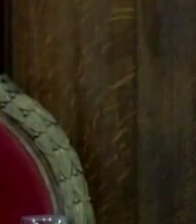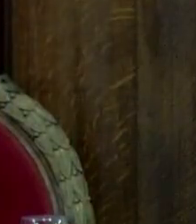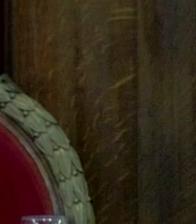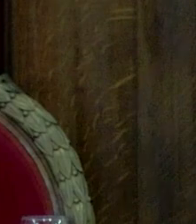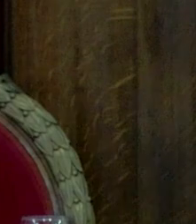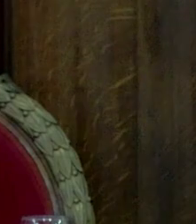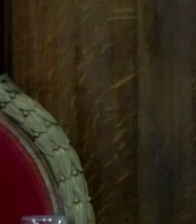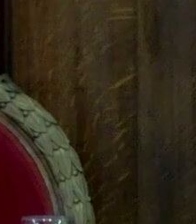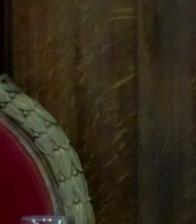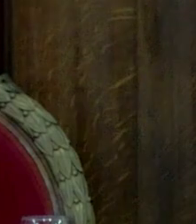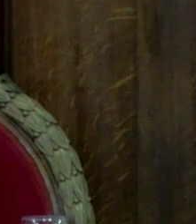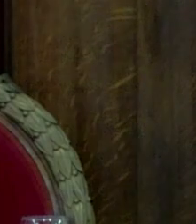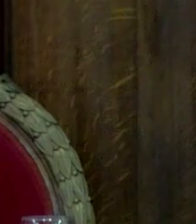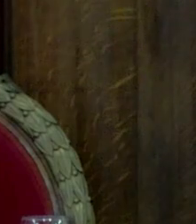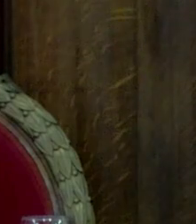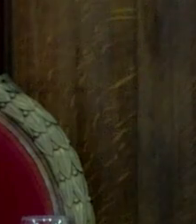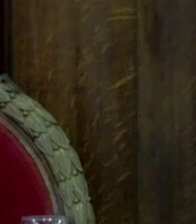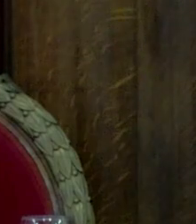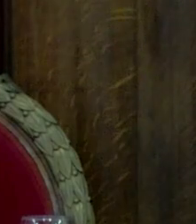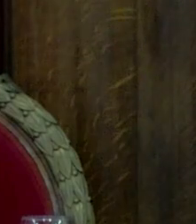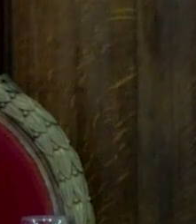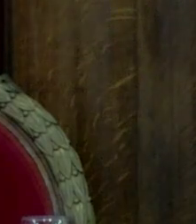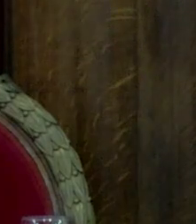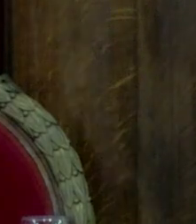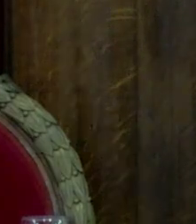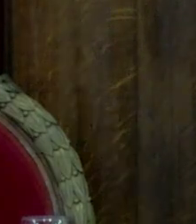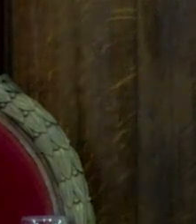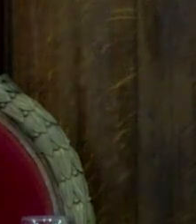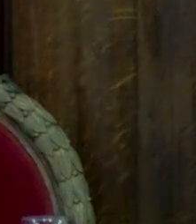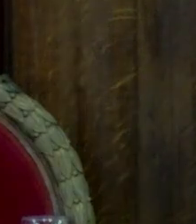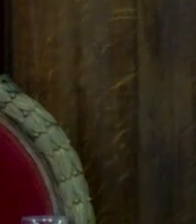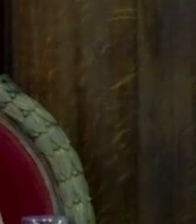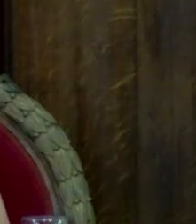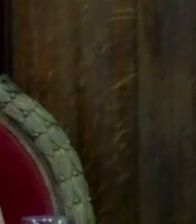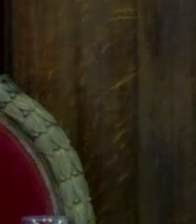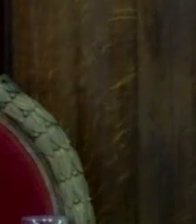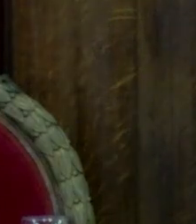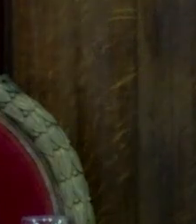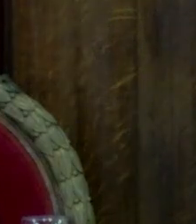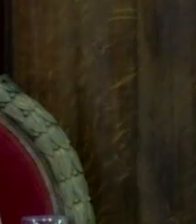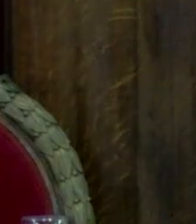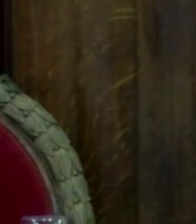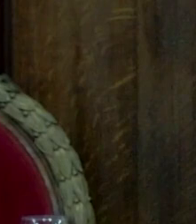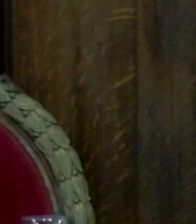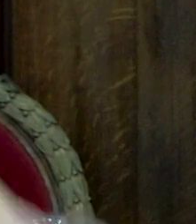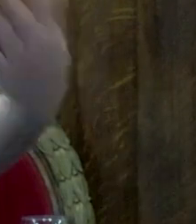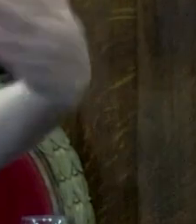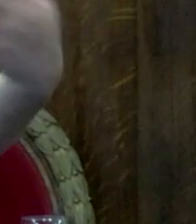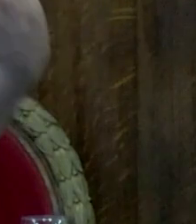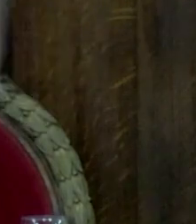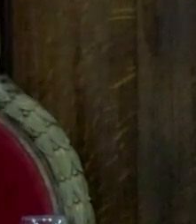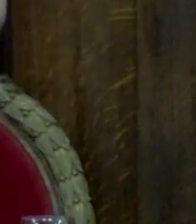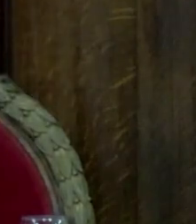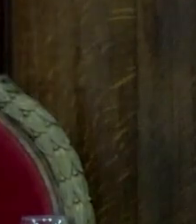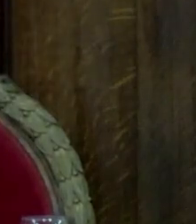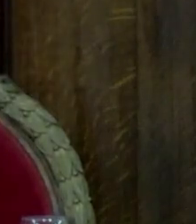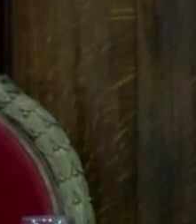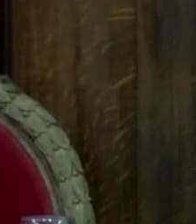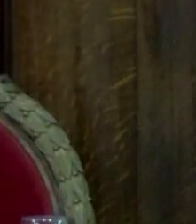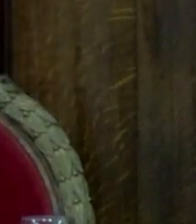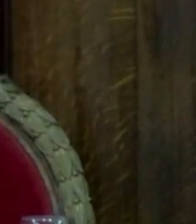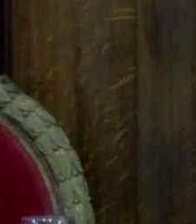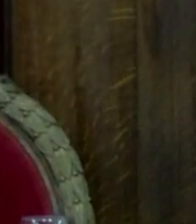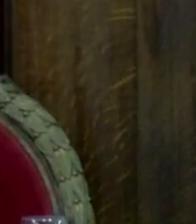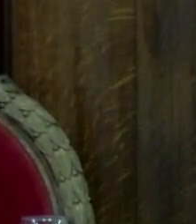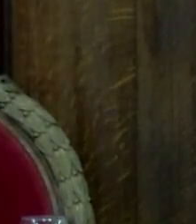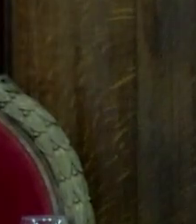Entonces, por ejemplo, si tú vas por la calle te roban la cartera, oh, get up. Pero usted piensa que ir a apoyar, porque si no